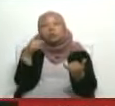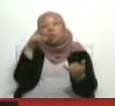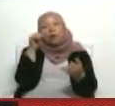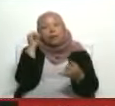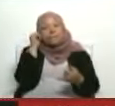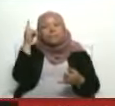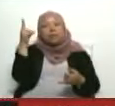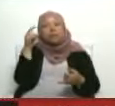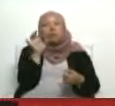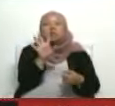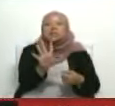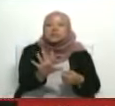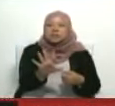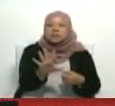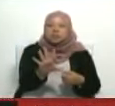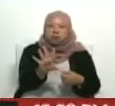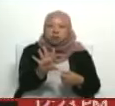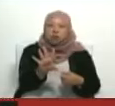intentado